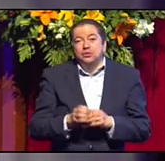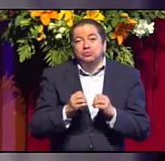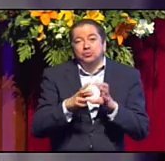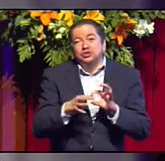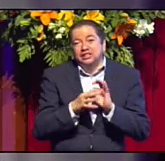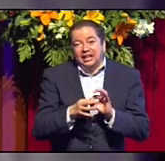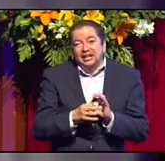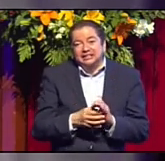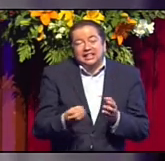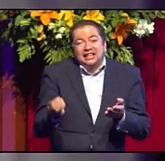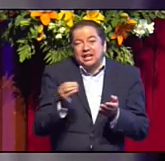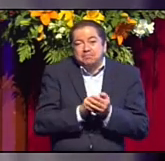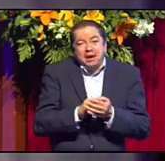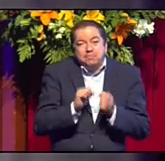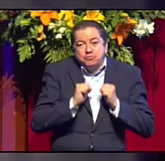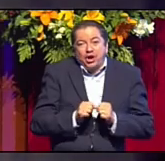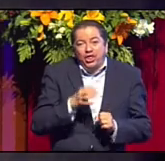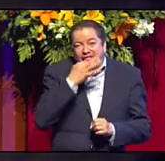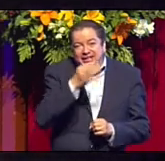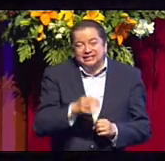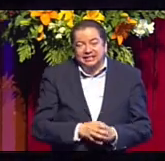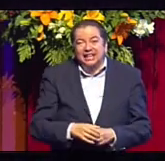¿Qué más les puedo decir? Que Dios los bendiga.